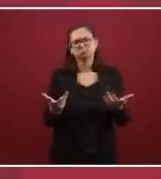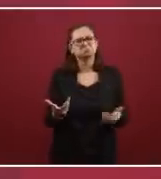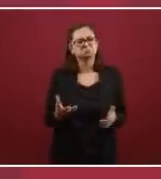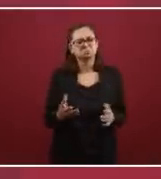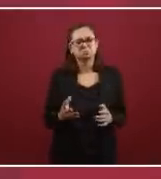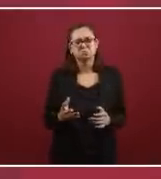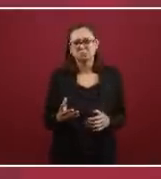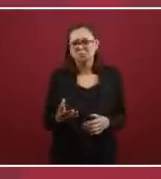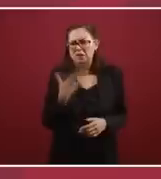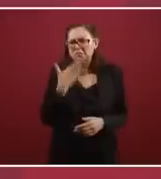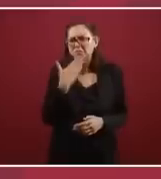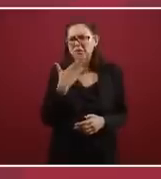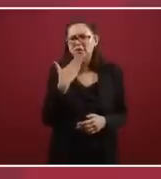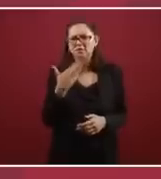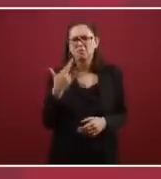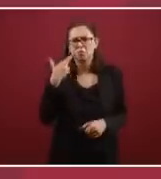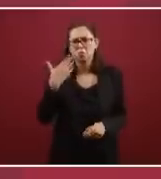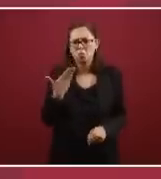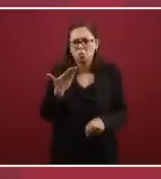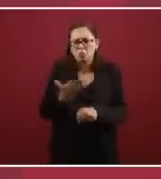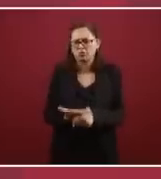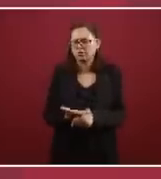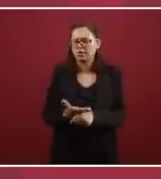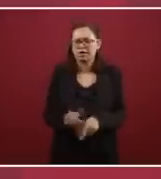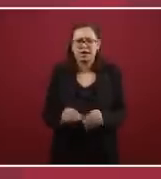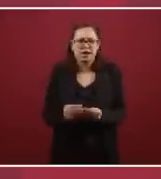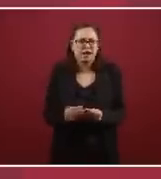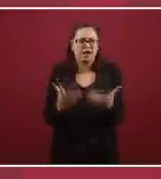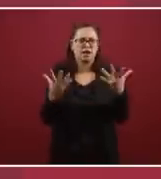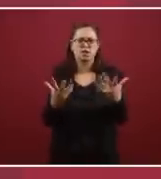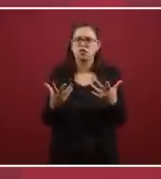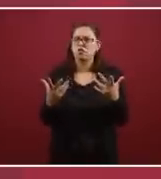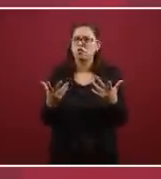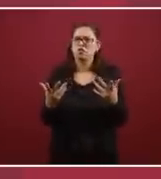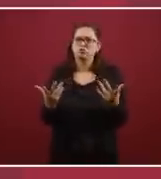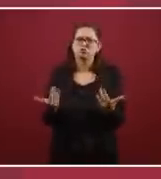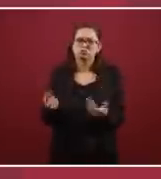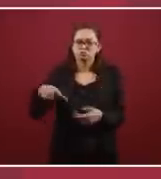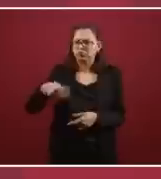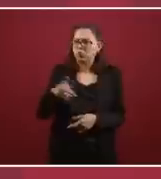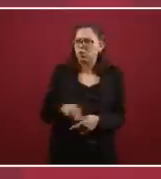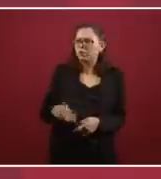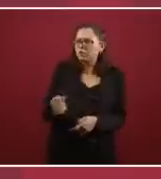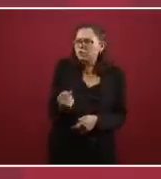responsable. En una democracia tiene que haber oposición,